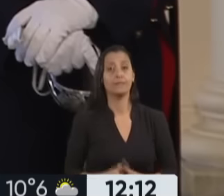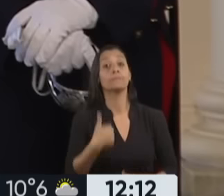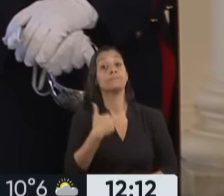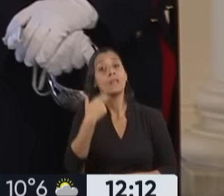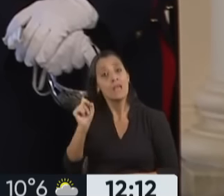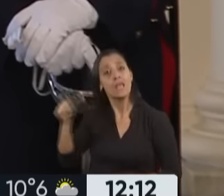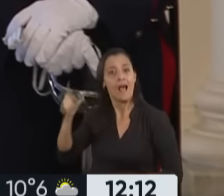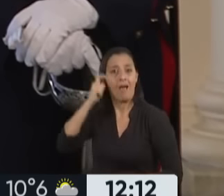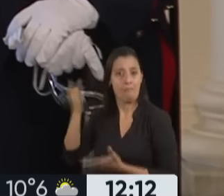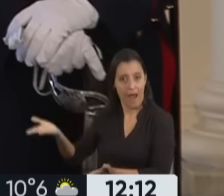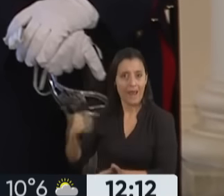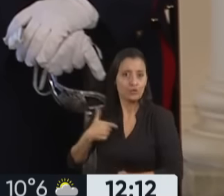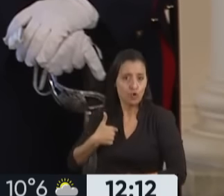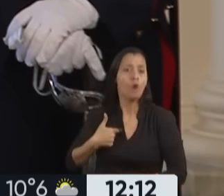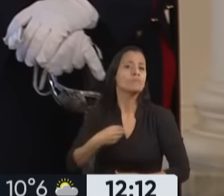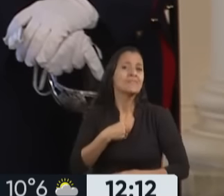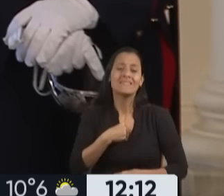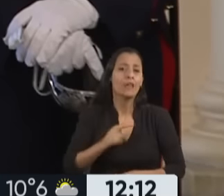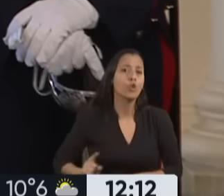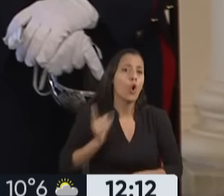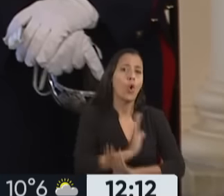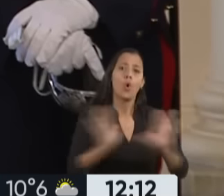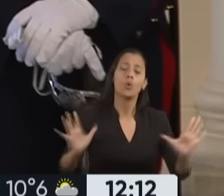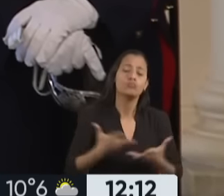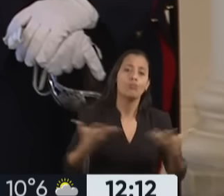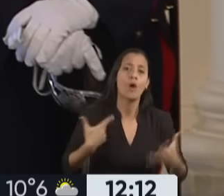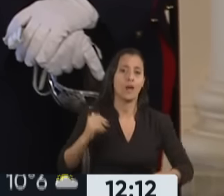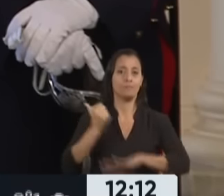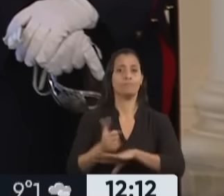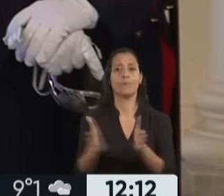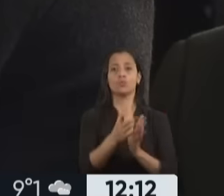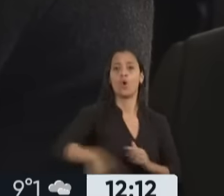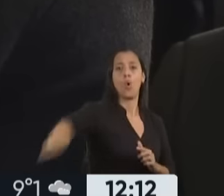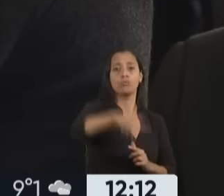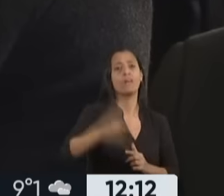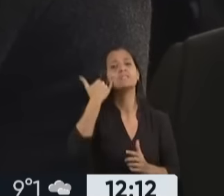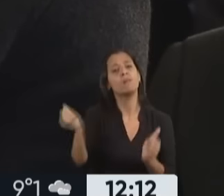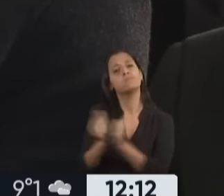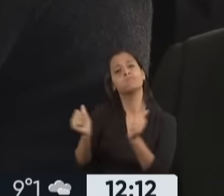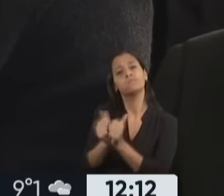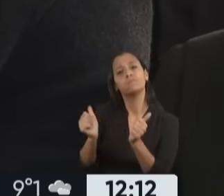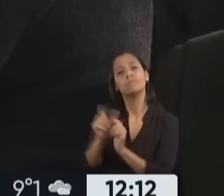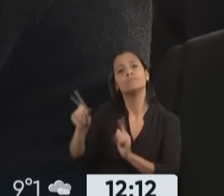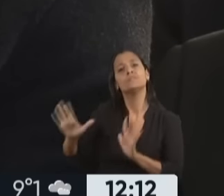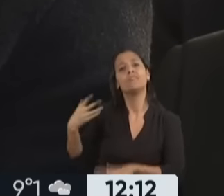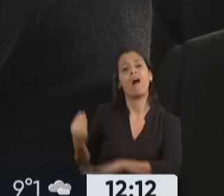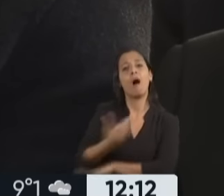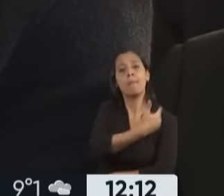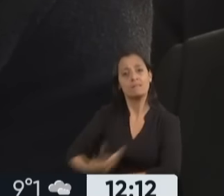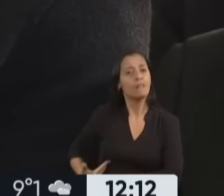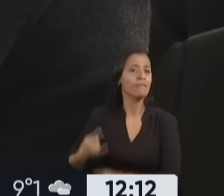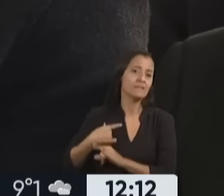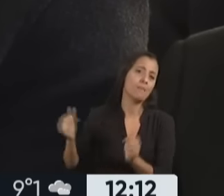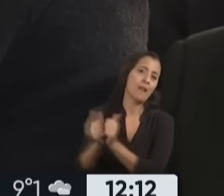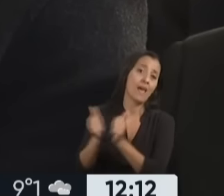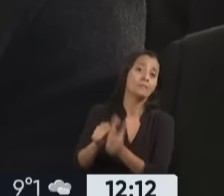de Carlos Saúl Menem, me siento muy honrada de estar aquí, después de haberlo acompañado durante su ejercicio a la presidencia,